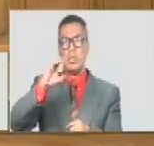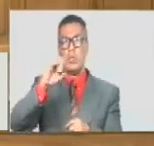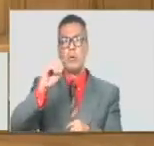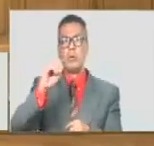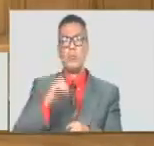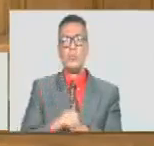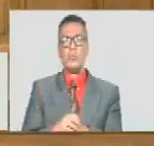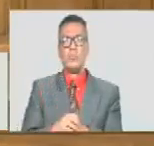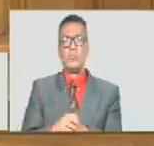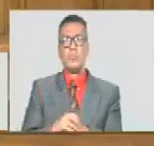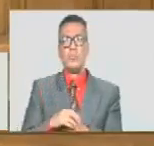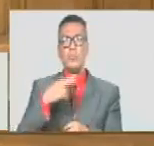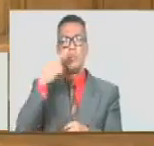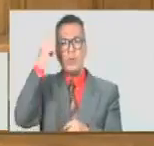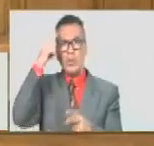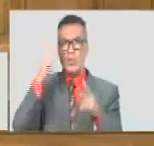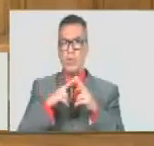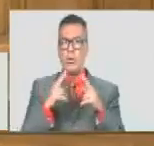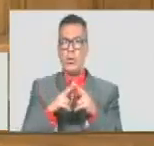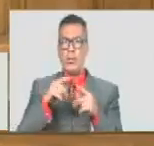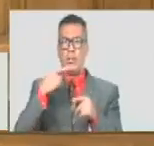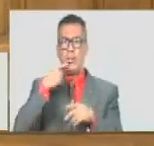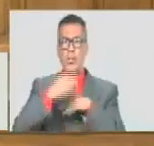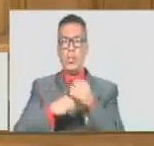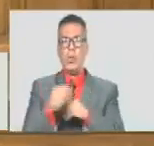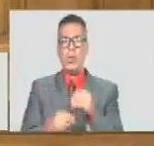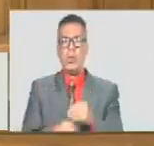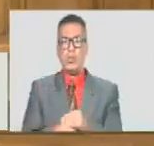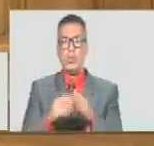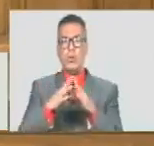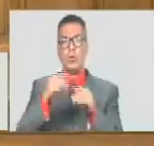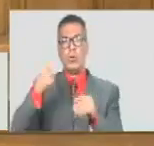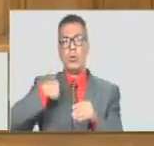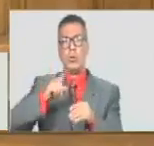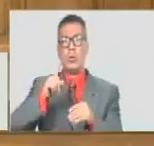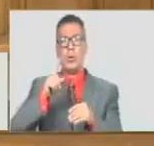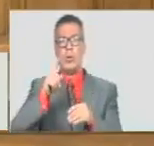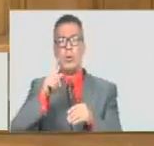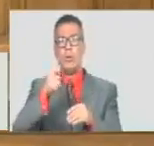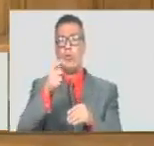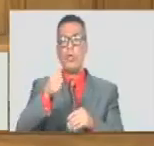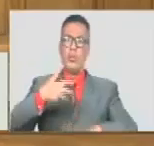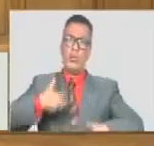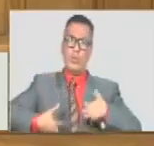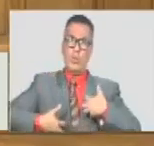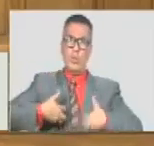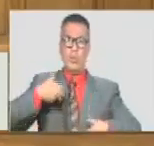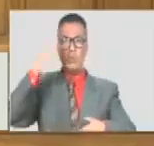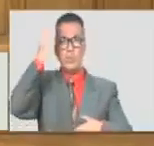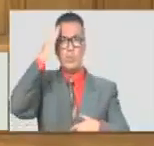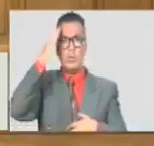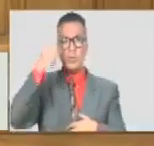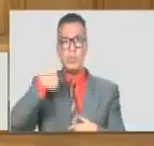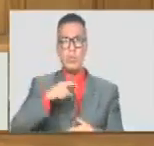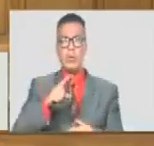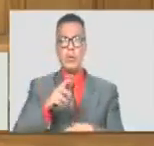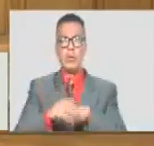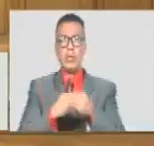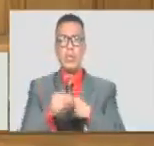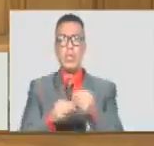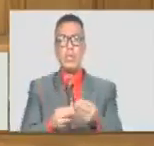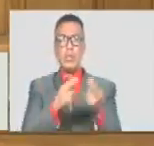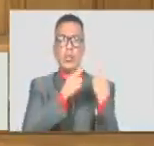claro, soy bembón, lo reconozco. Bueno, mono, todos tenemos un poquito de mono, decía en su sabiduría nuestro Chávez, pero asumía